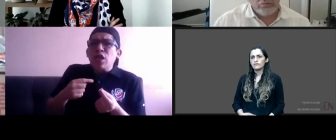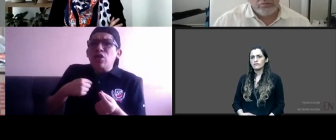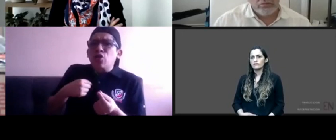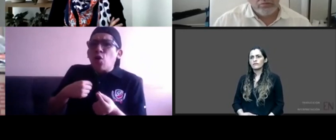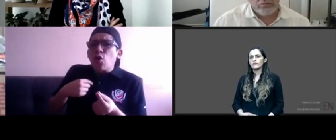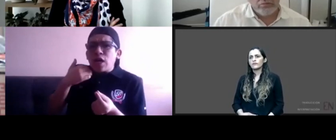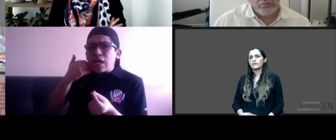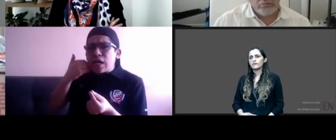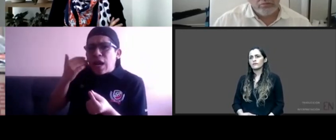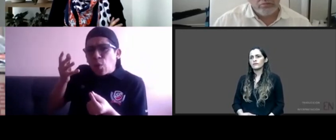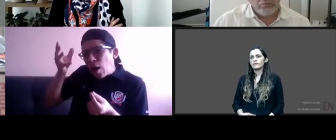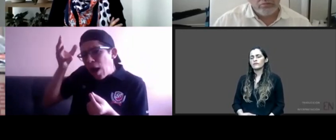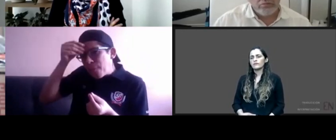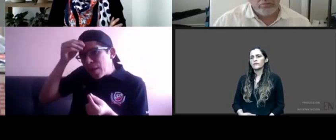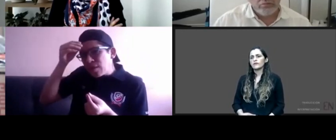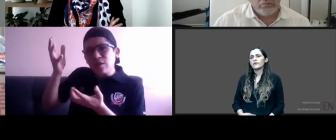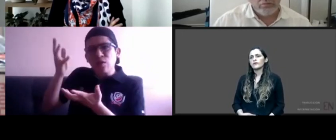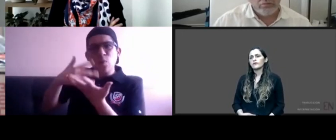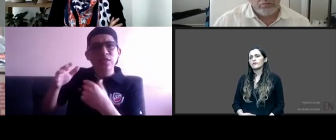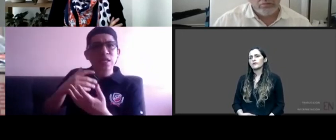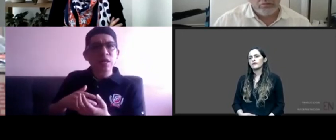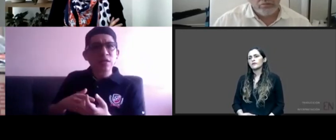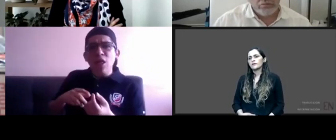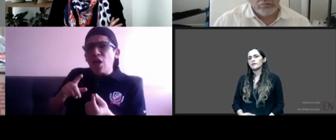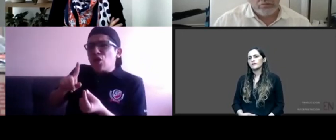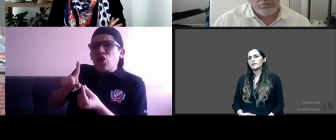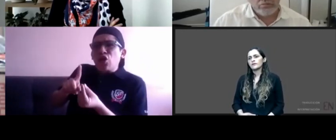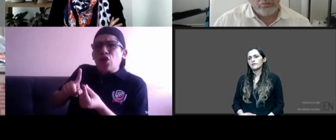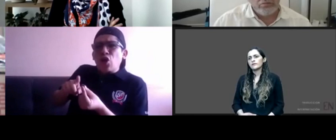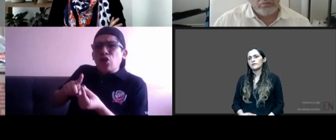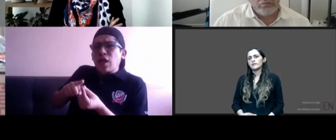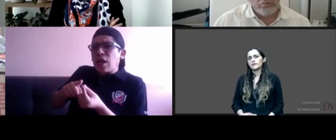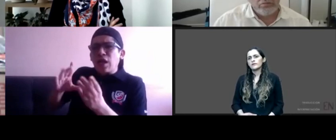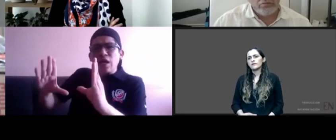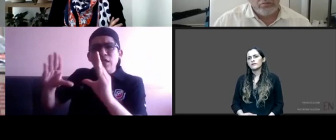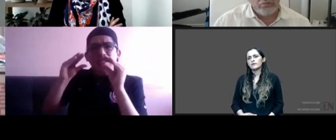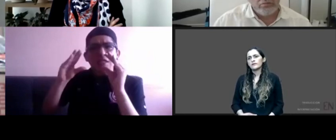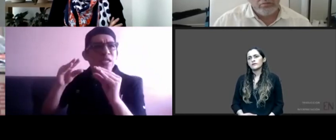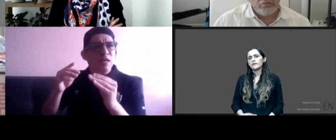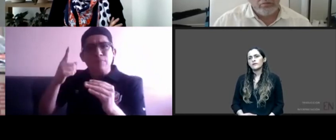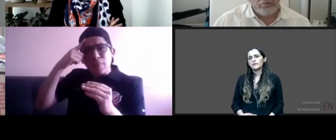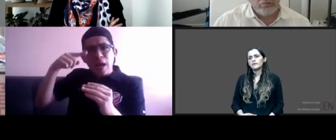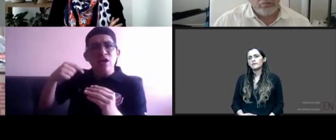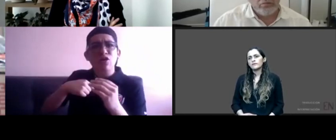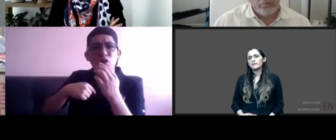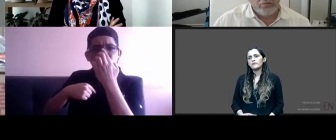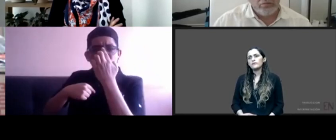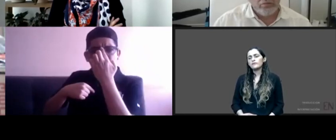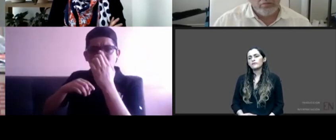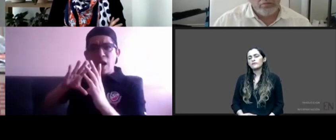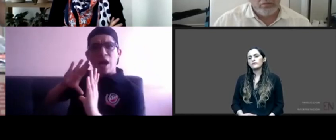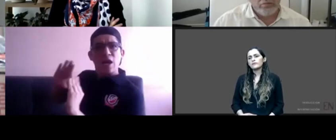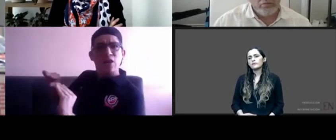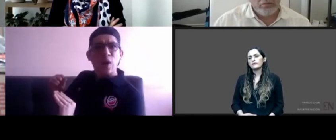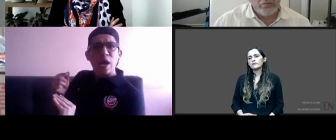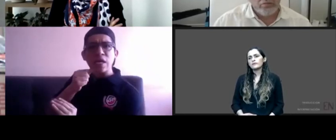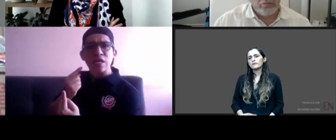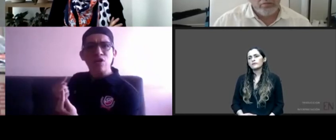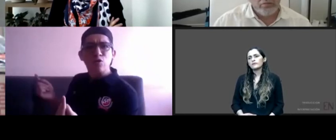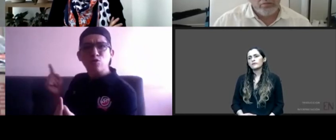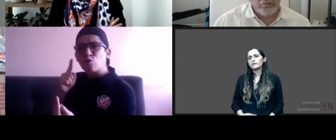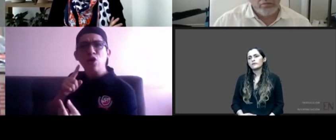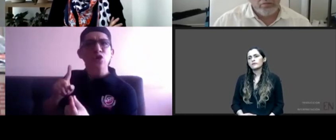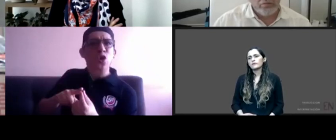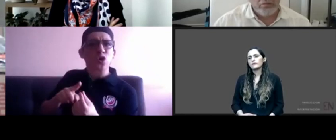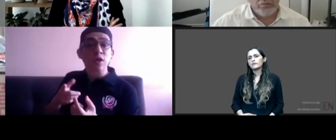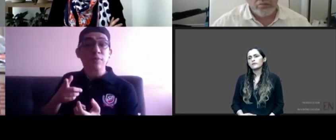en misma situación de oportunidades, en igualdad de oportunidades para todos. Porque de repente, ¿y